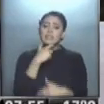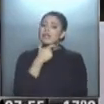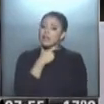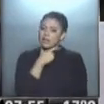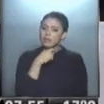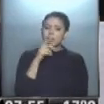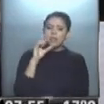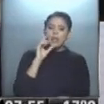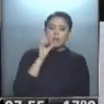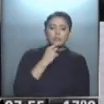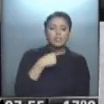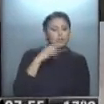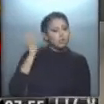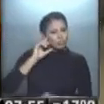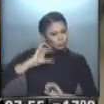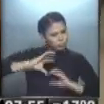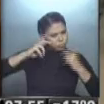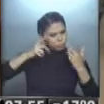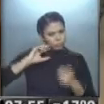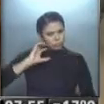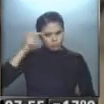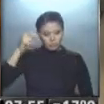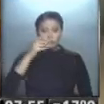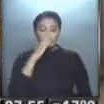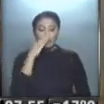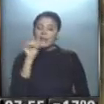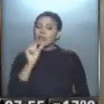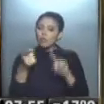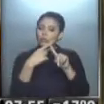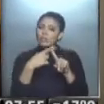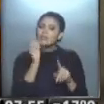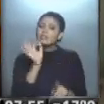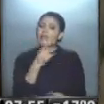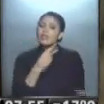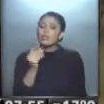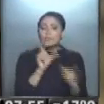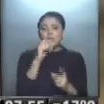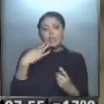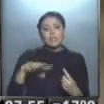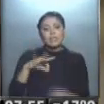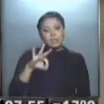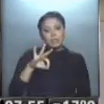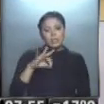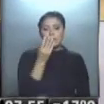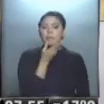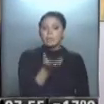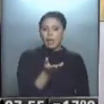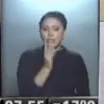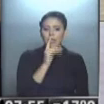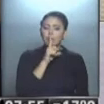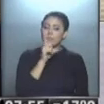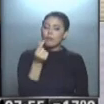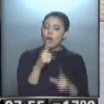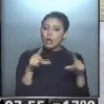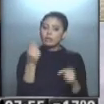vamos a volver. Mucho mal humor, ¿eh? Claro que sí. Sí, mucho mal humor. Laura, para saber dónde la gente tiene que tramitar la tarifa social, la gente que